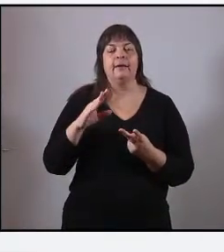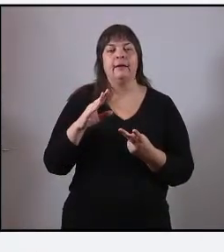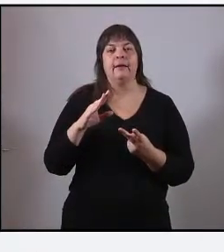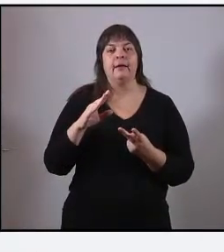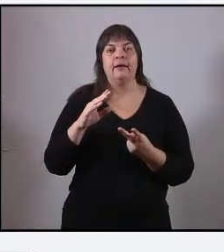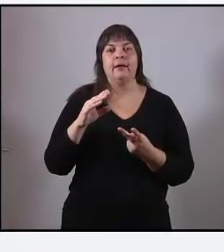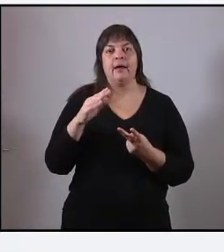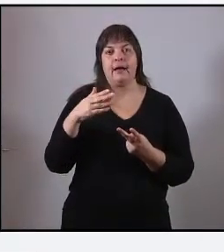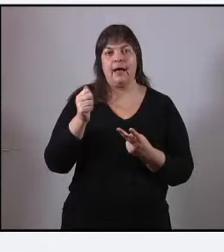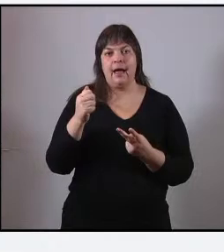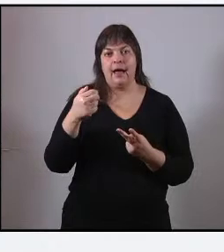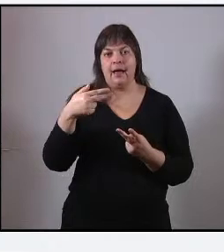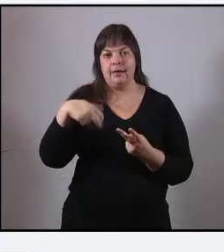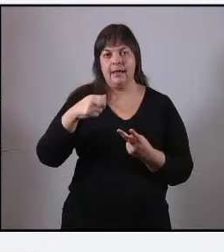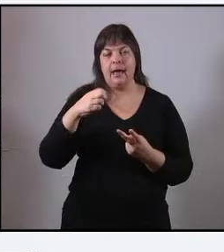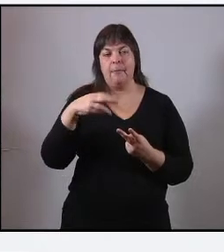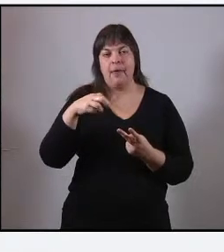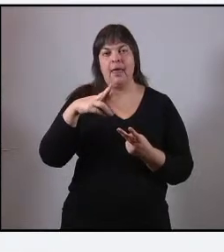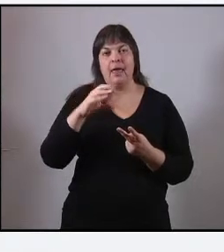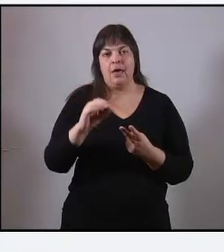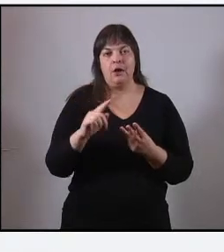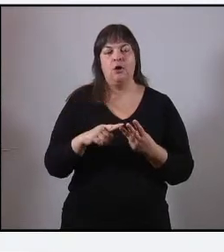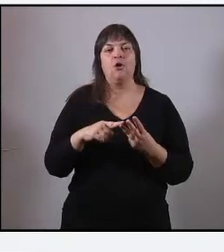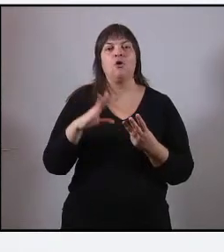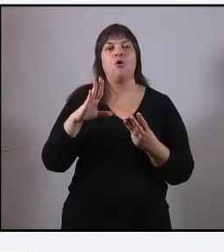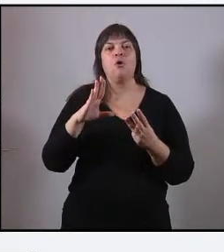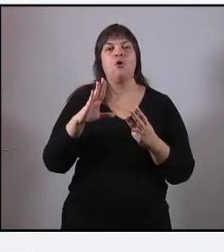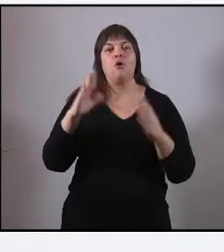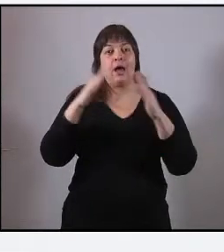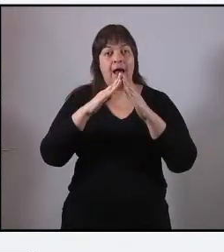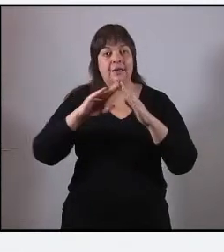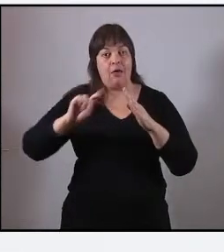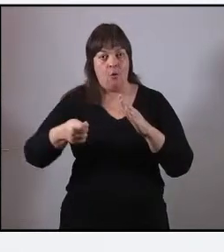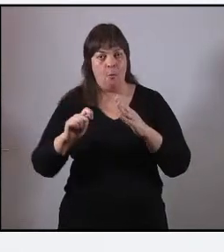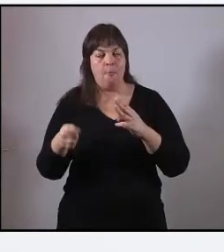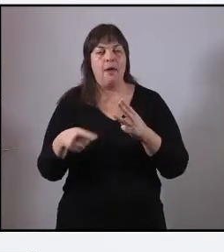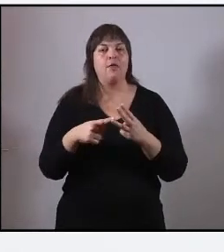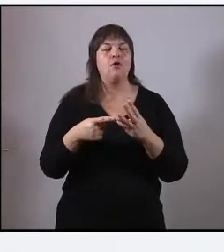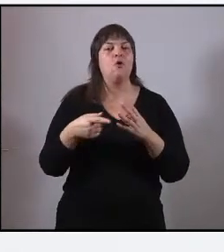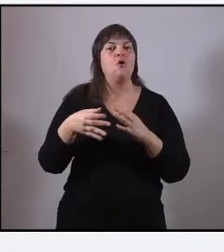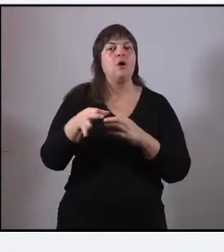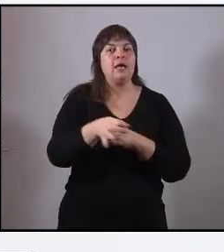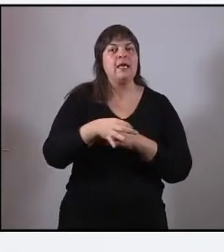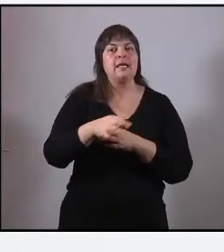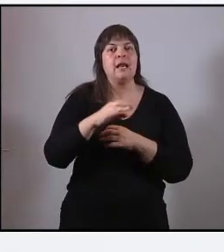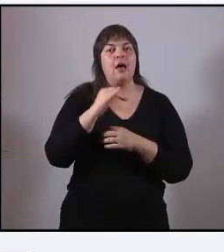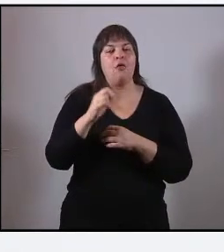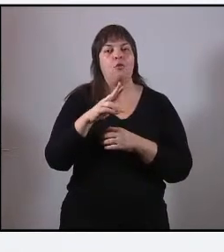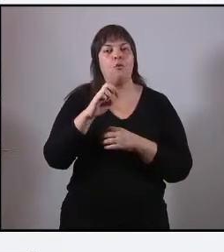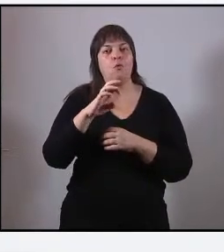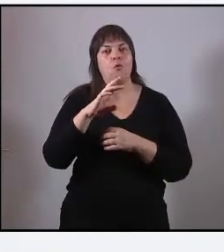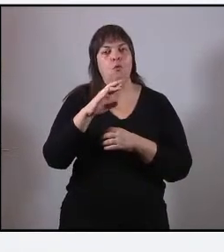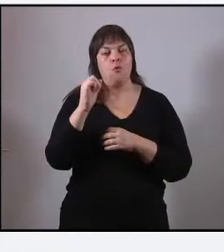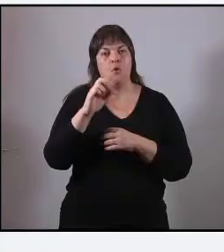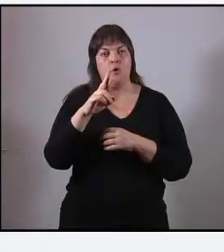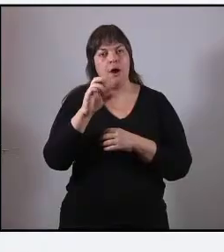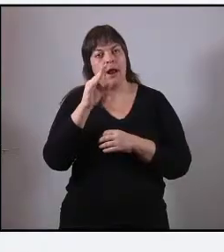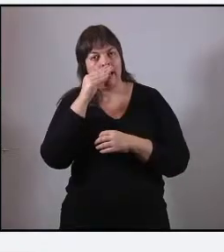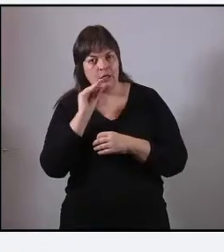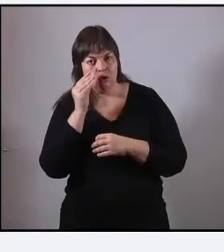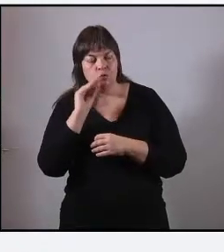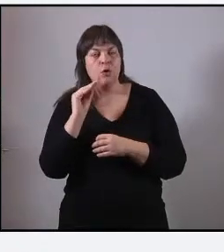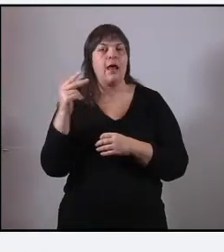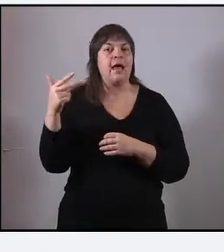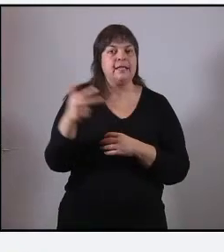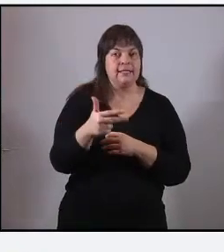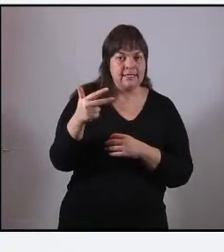en Cañamero, Calicantos en Casas de Don Pedro, Isla del Zújar en Castuera, La Dehesa en